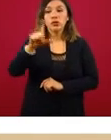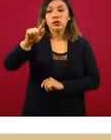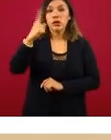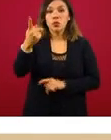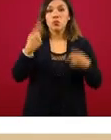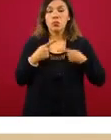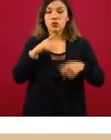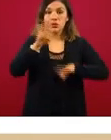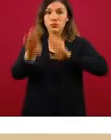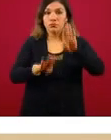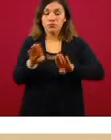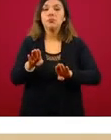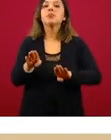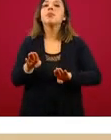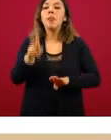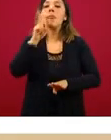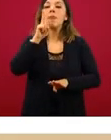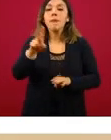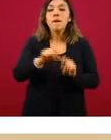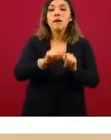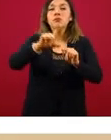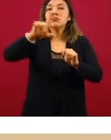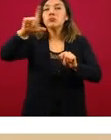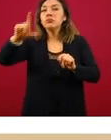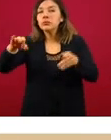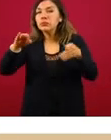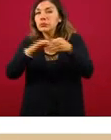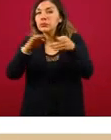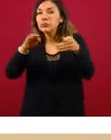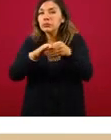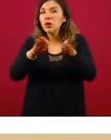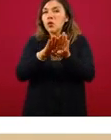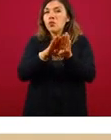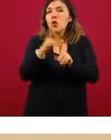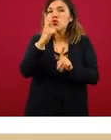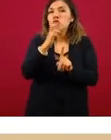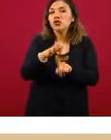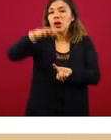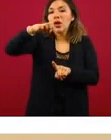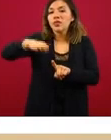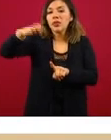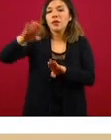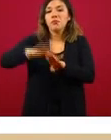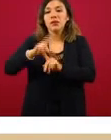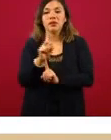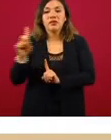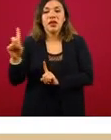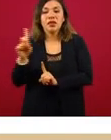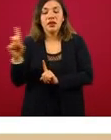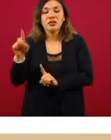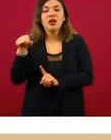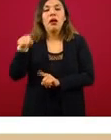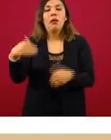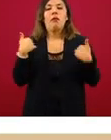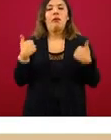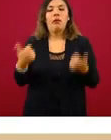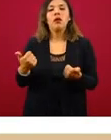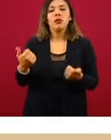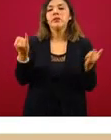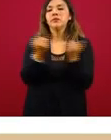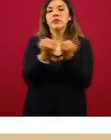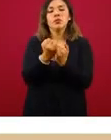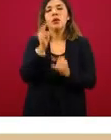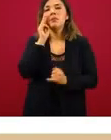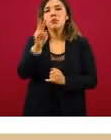271. Vemos que la curva se mueve ligeramente 2 grupos de edad hacia la derecha, lo cual también lo observamos y